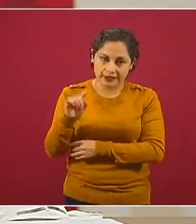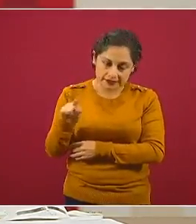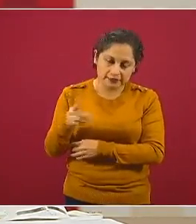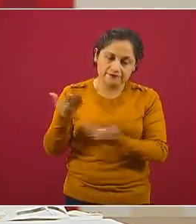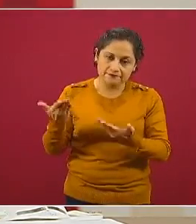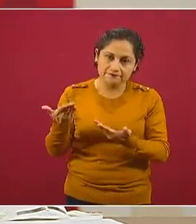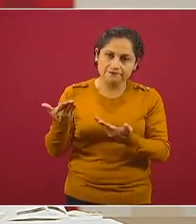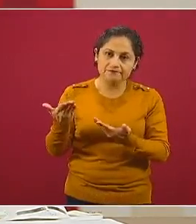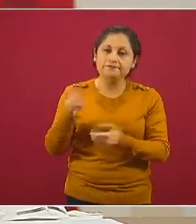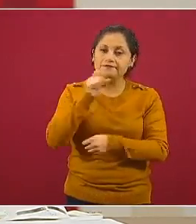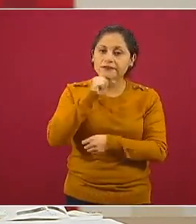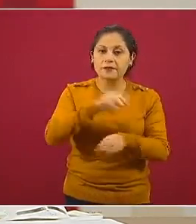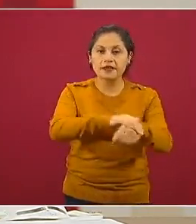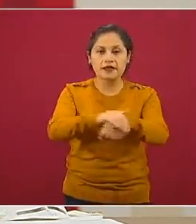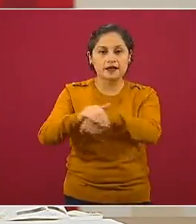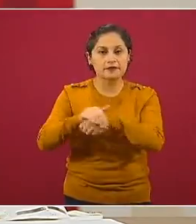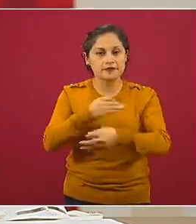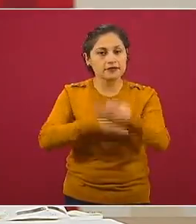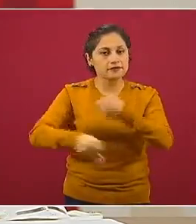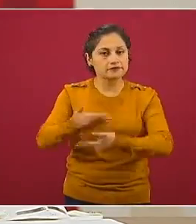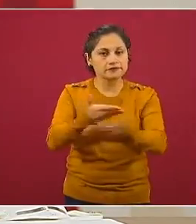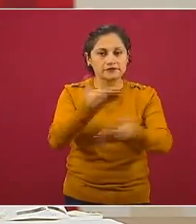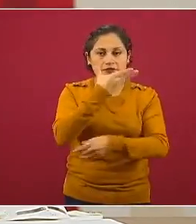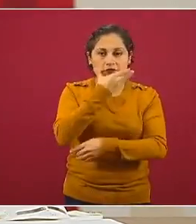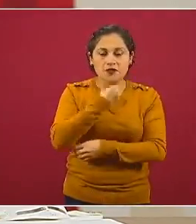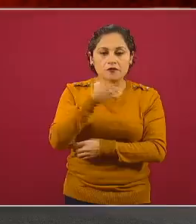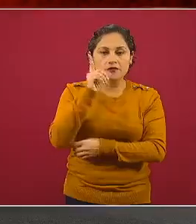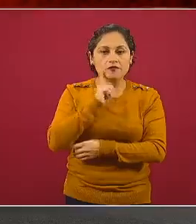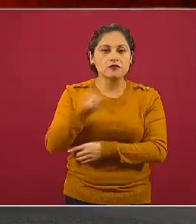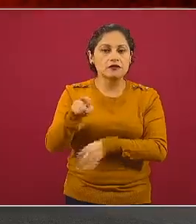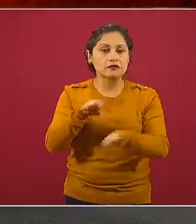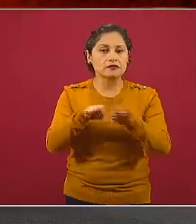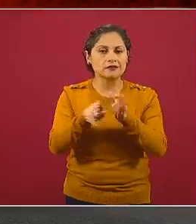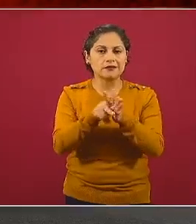ustedes, amigos, amigas de los medios de comunicación.